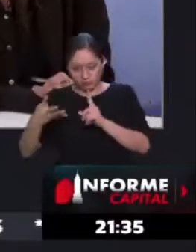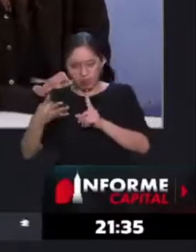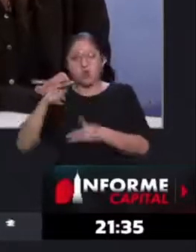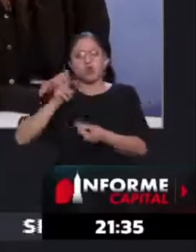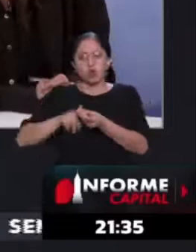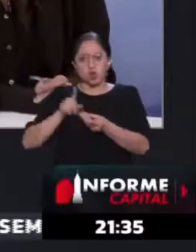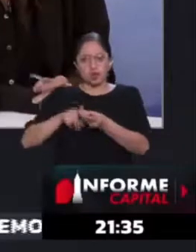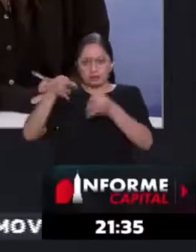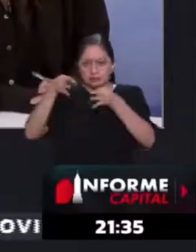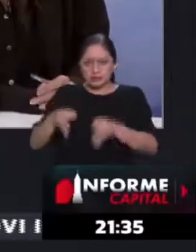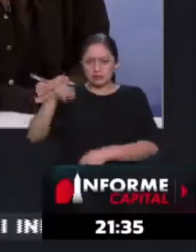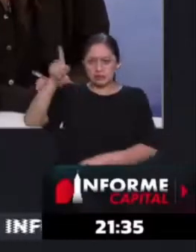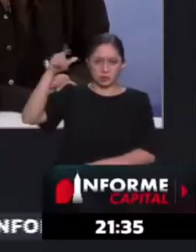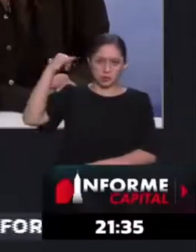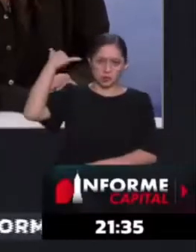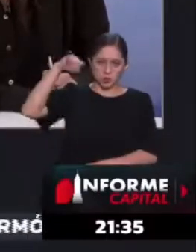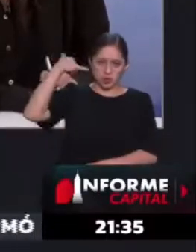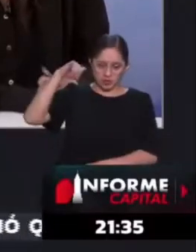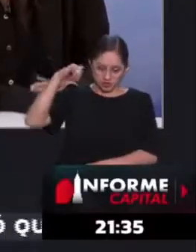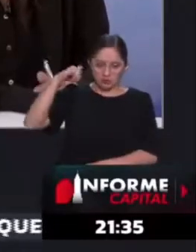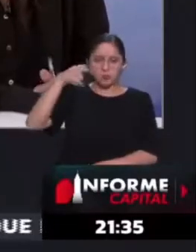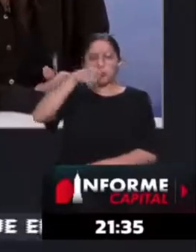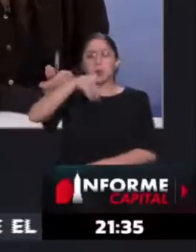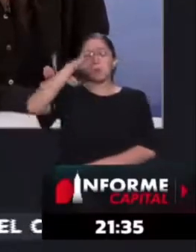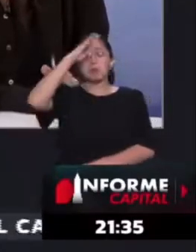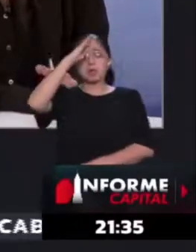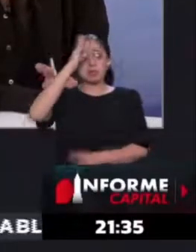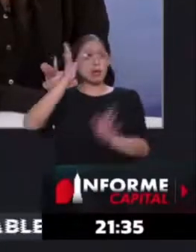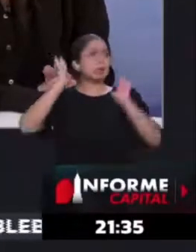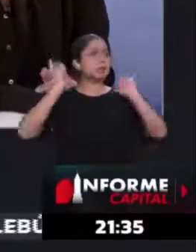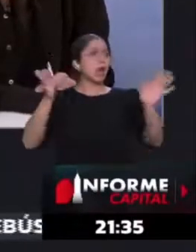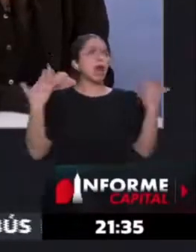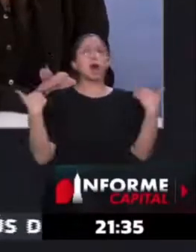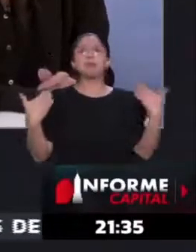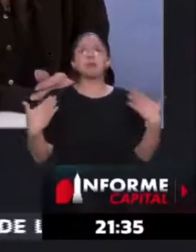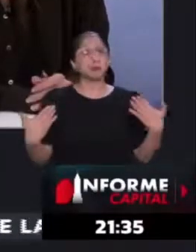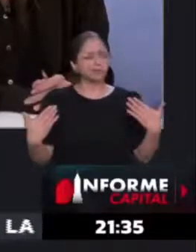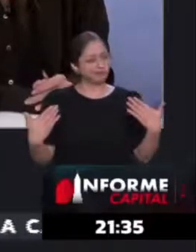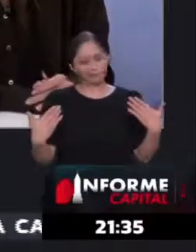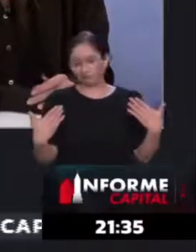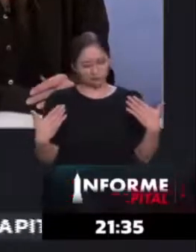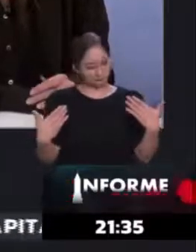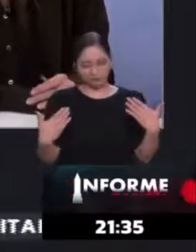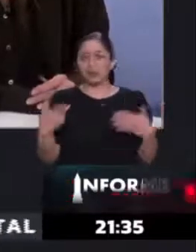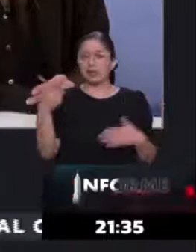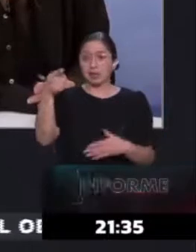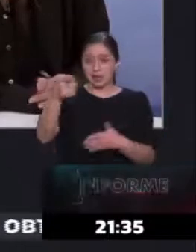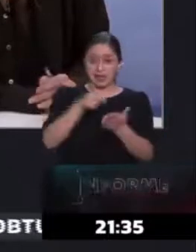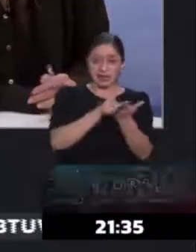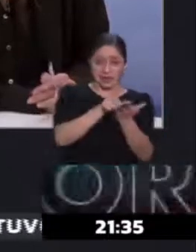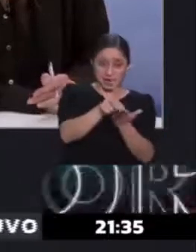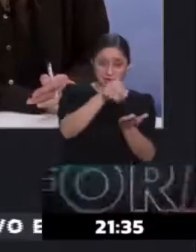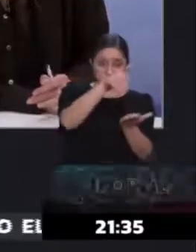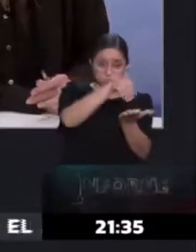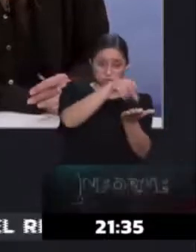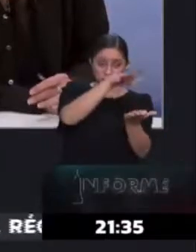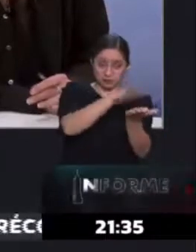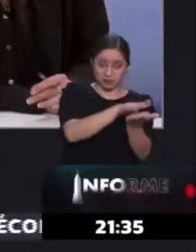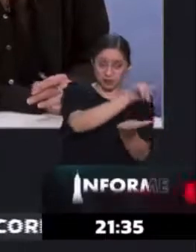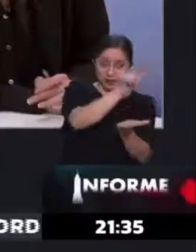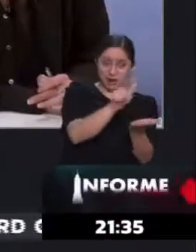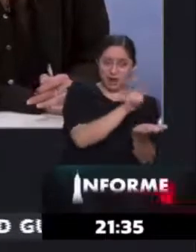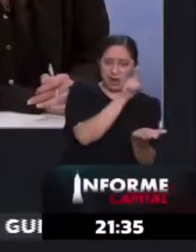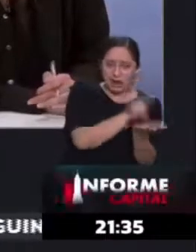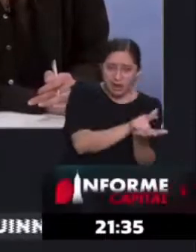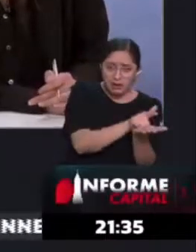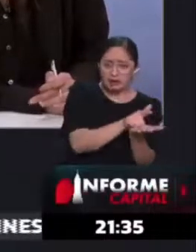Yucatán. Pero esto no es suficiente. ¿Qué se necesita para que estos derechos que están ya plasmados en una ley puedan